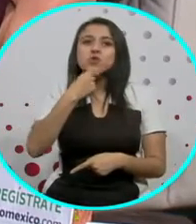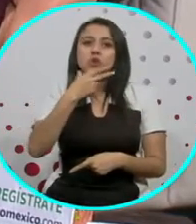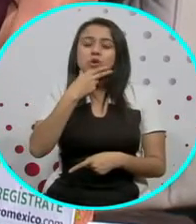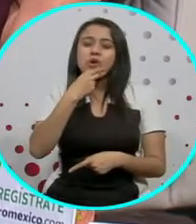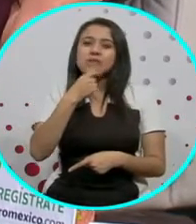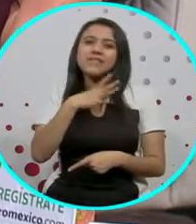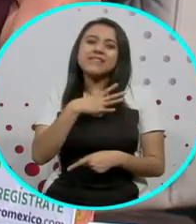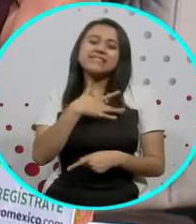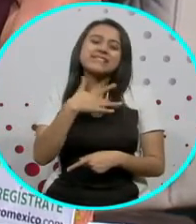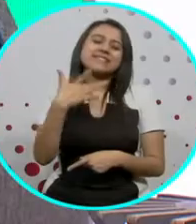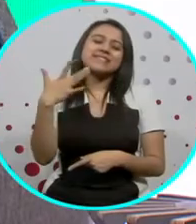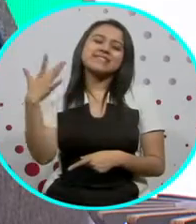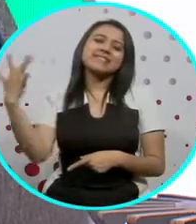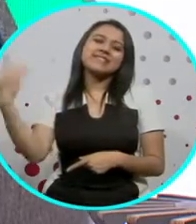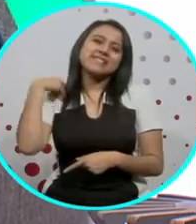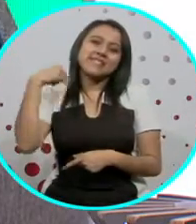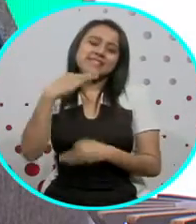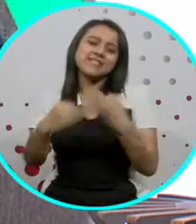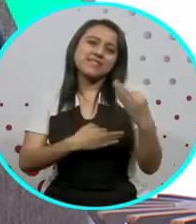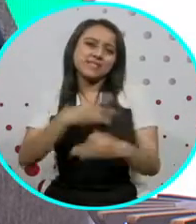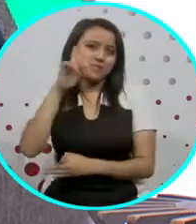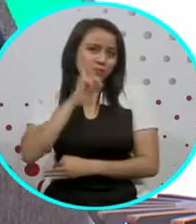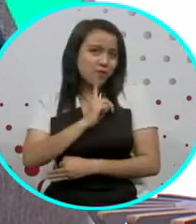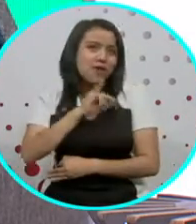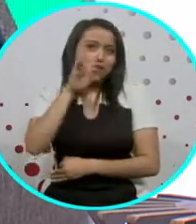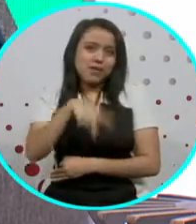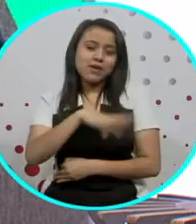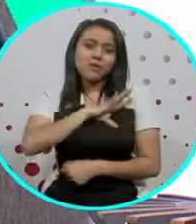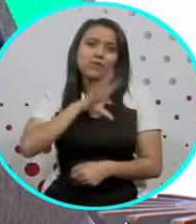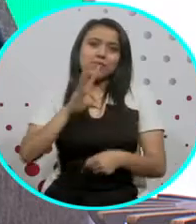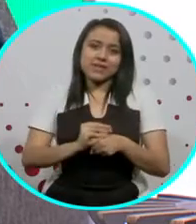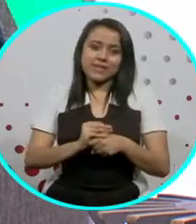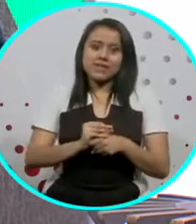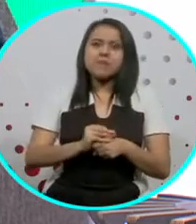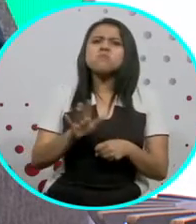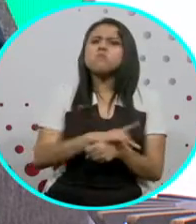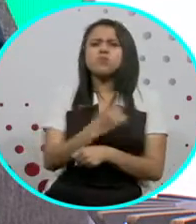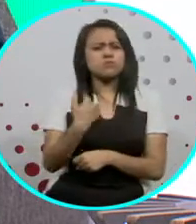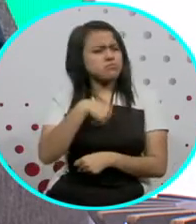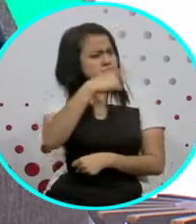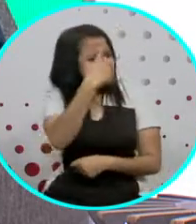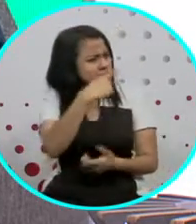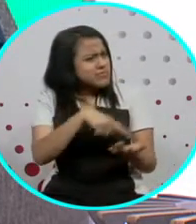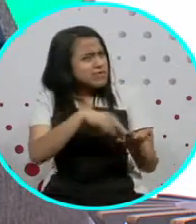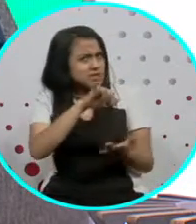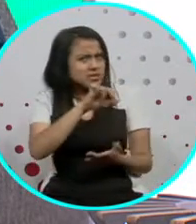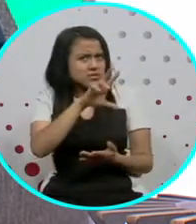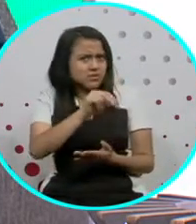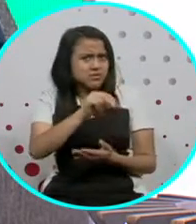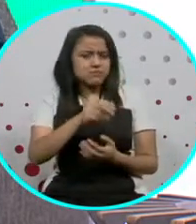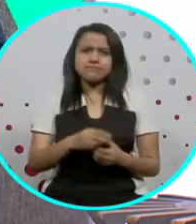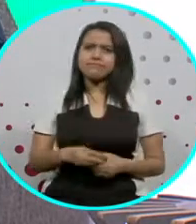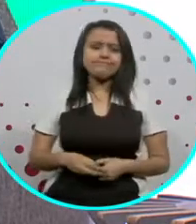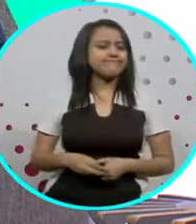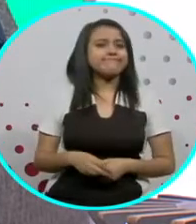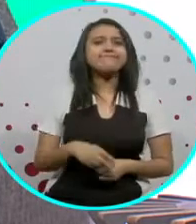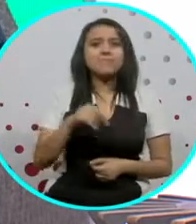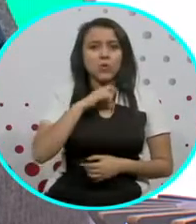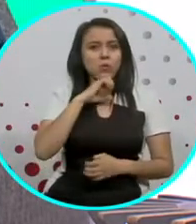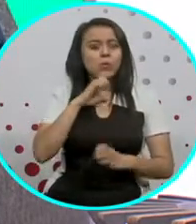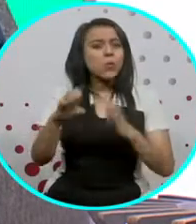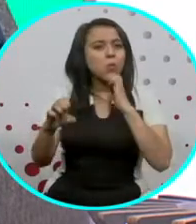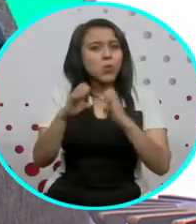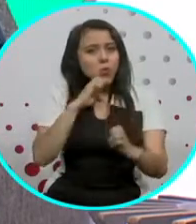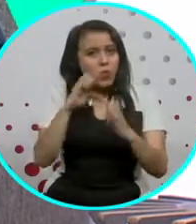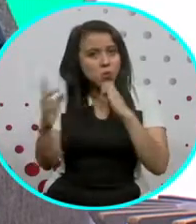más románticos que las mujeres. Eso es totalmente cierto. Completamente. Completamente. Se los voy a tratar. ¿Ustedes creen? Uno es atento. Toda la encuesta que hice, que es